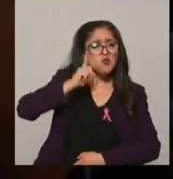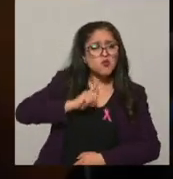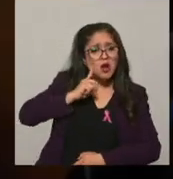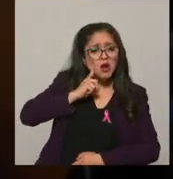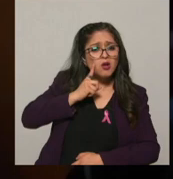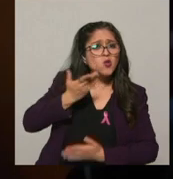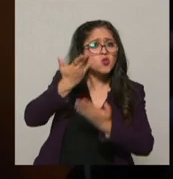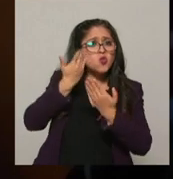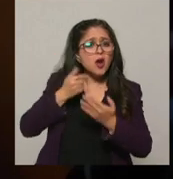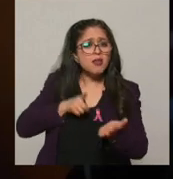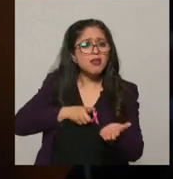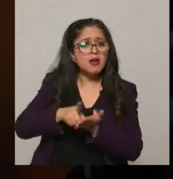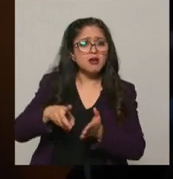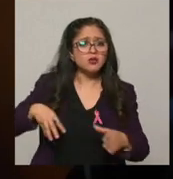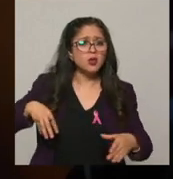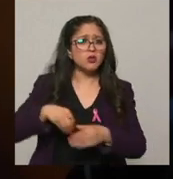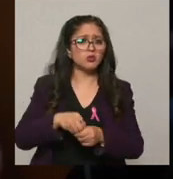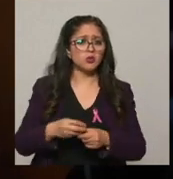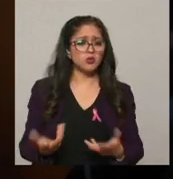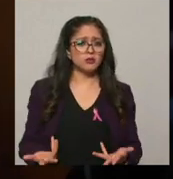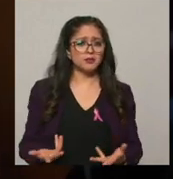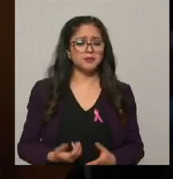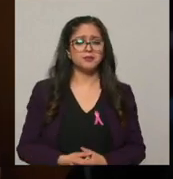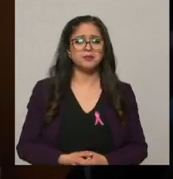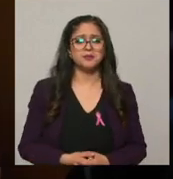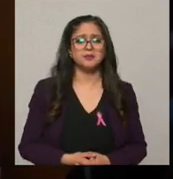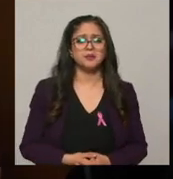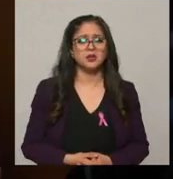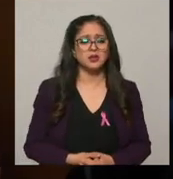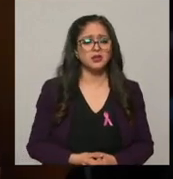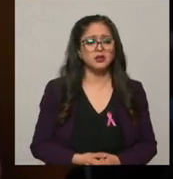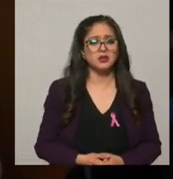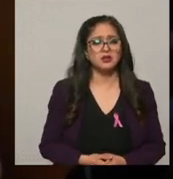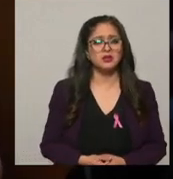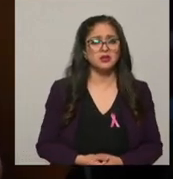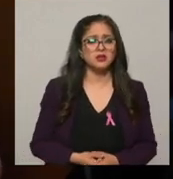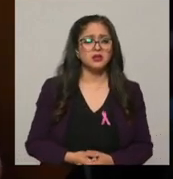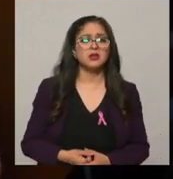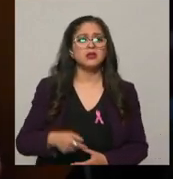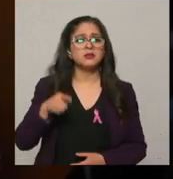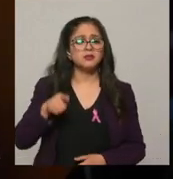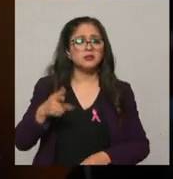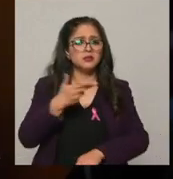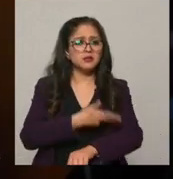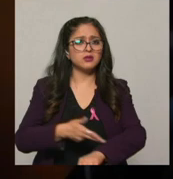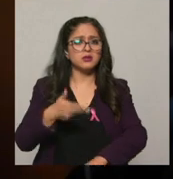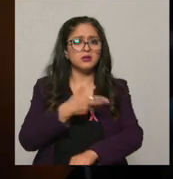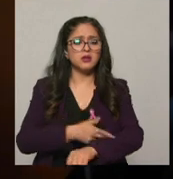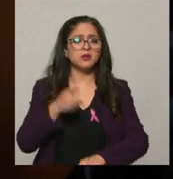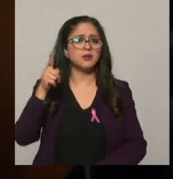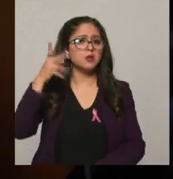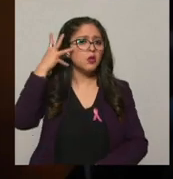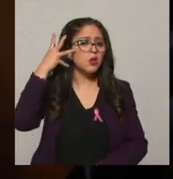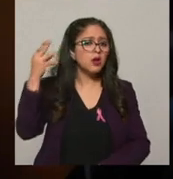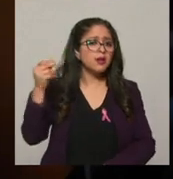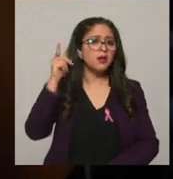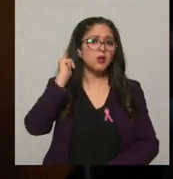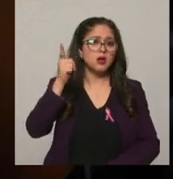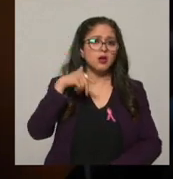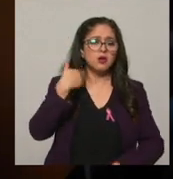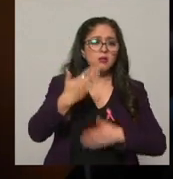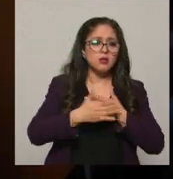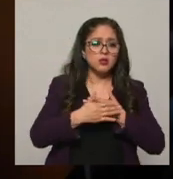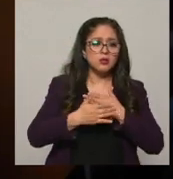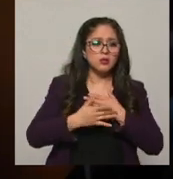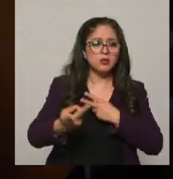es, Gloria. Pues haremos sin duda seguimiento a lo que estás realizando allá en Holanda y te esperamos muy pronto aquí en